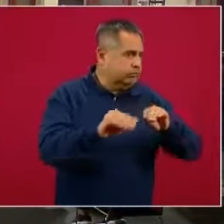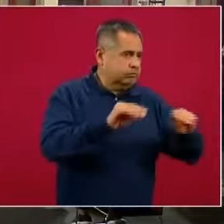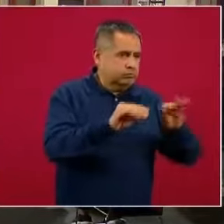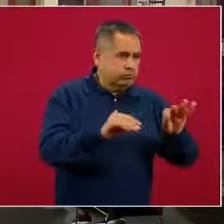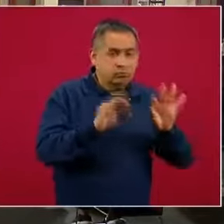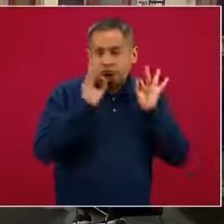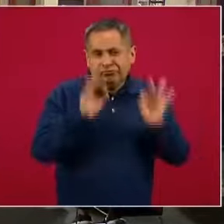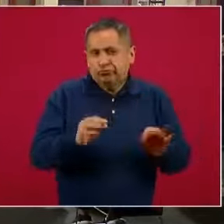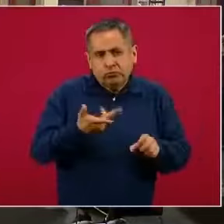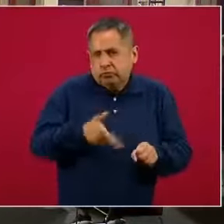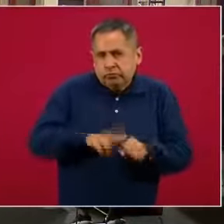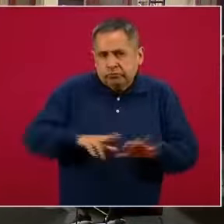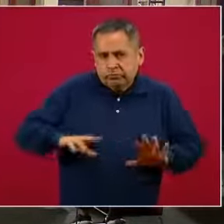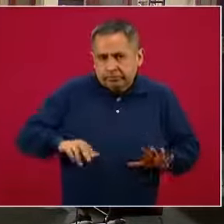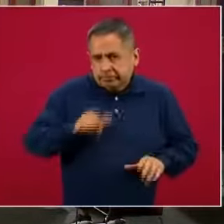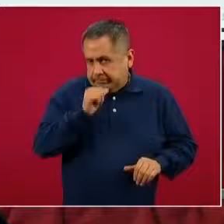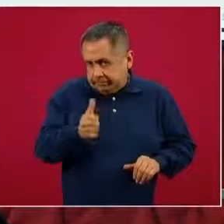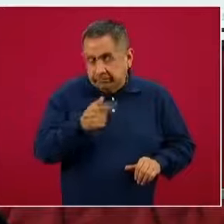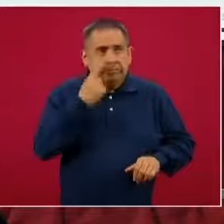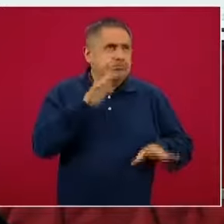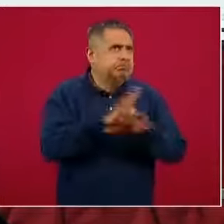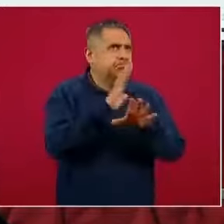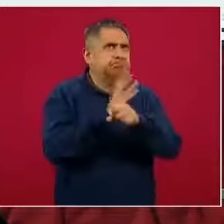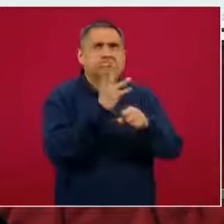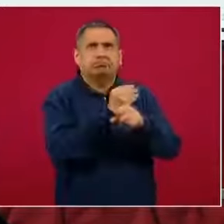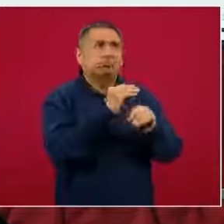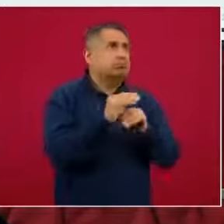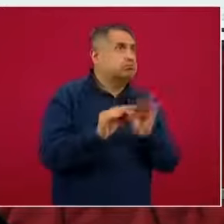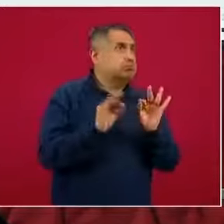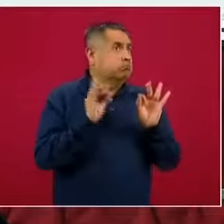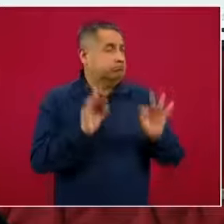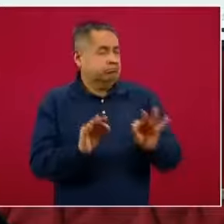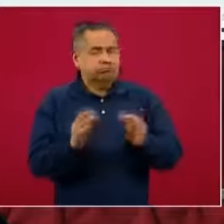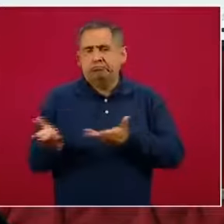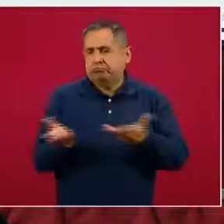padecimientos o de otros servicios, en el caso de Chihuahua de medicina